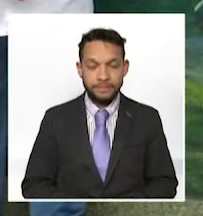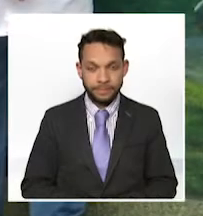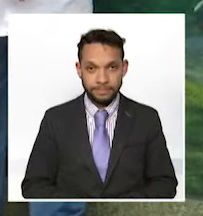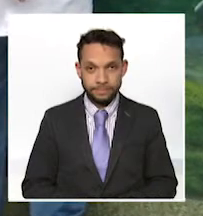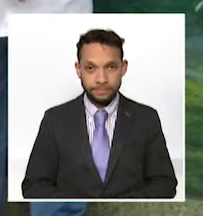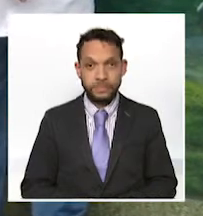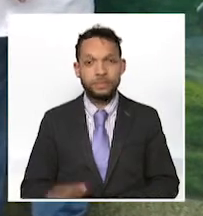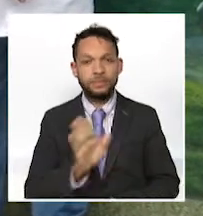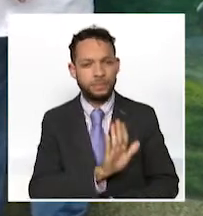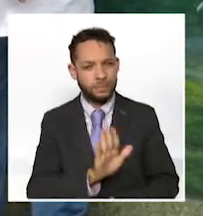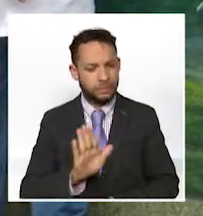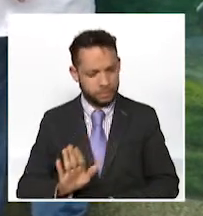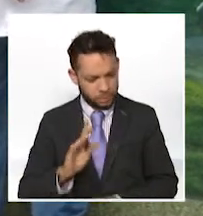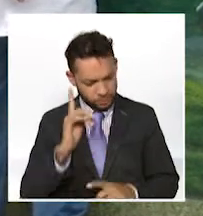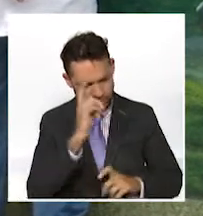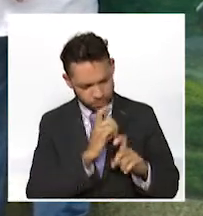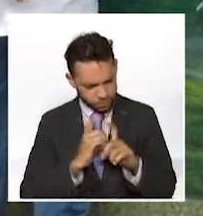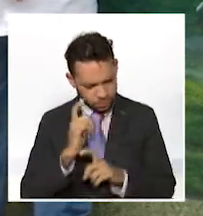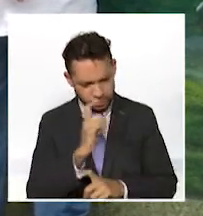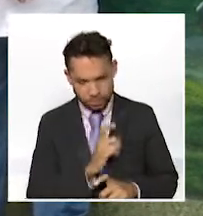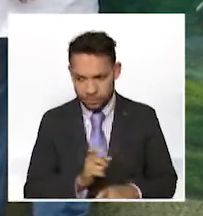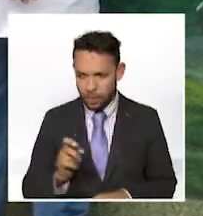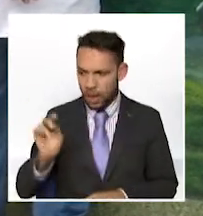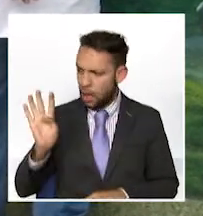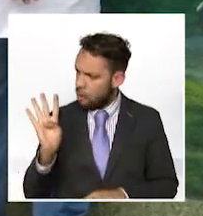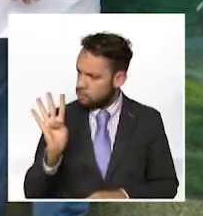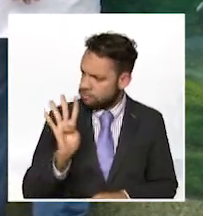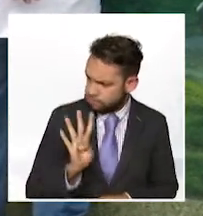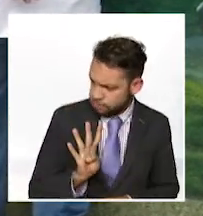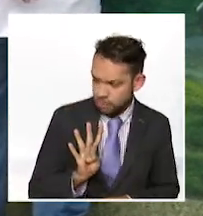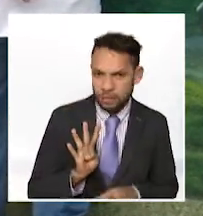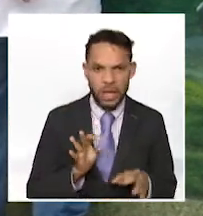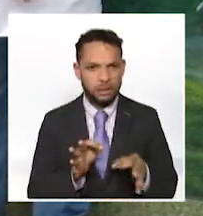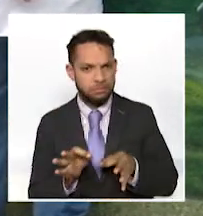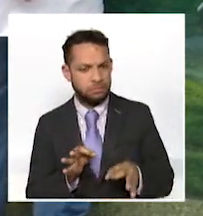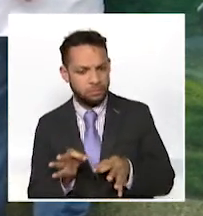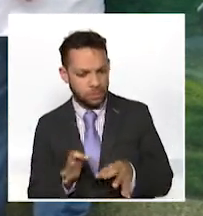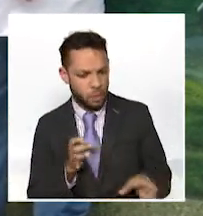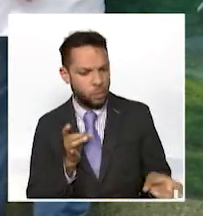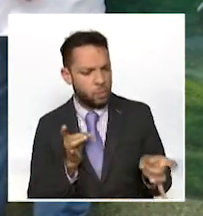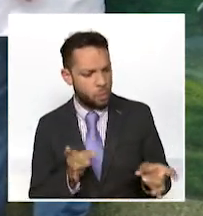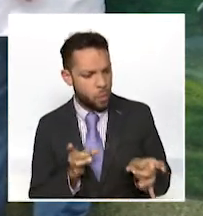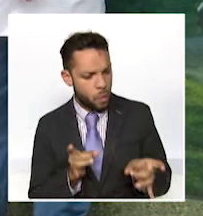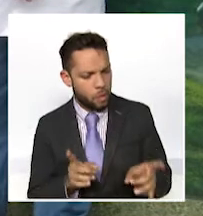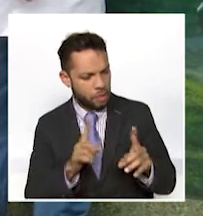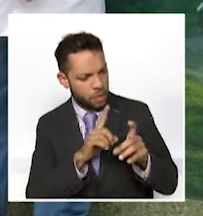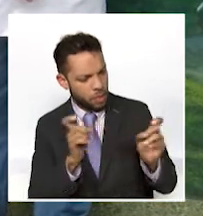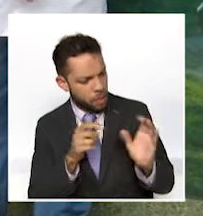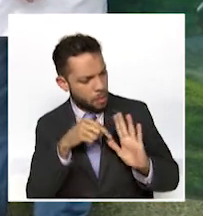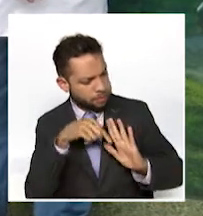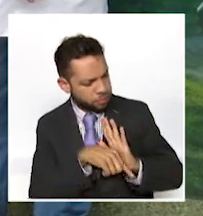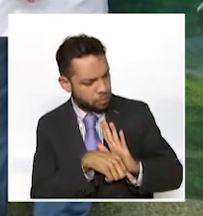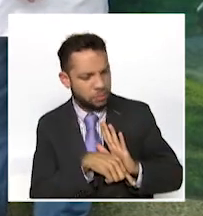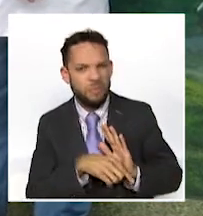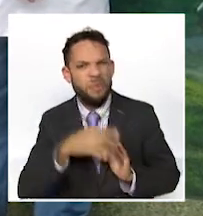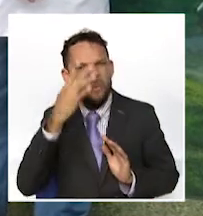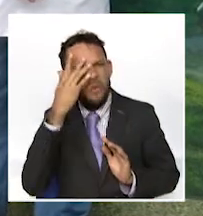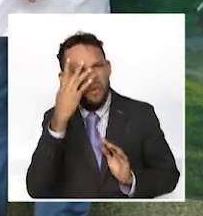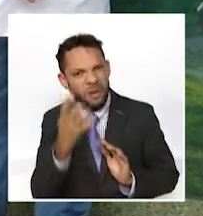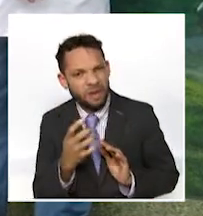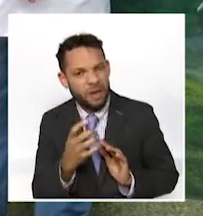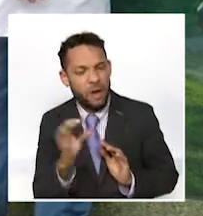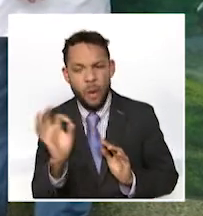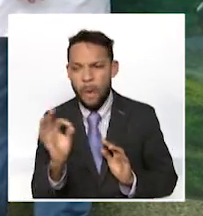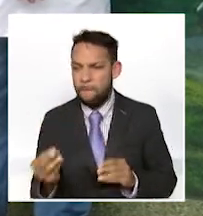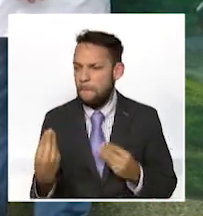Y ustedes pensarán, ¿y tantos profesionales de la salud para hablar del dolor o para examinar a un paciente? Y a veces